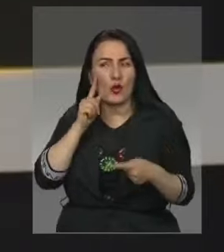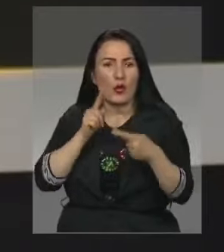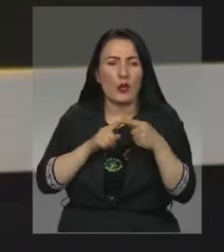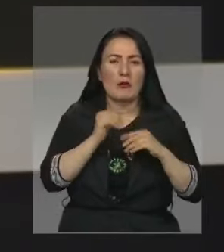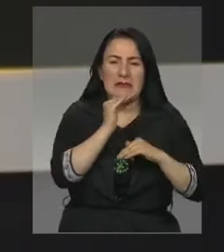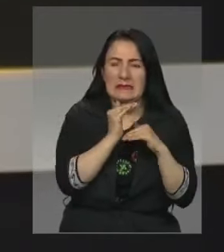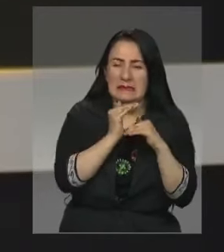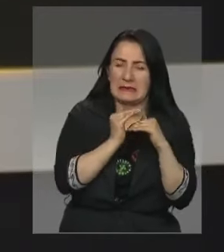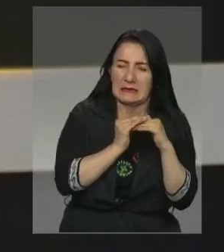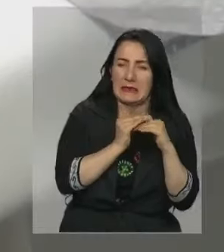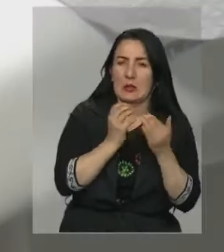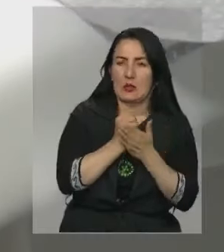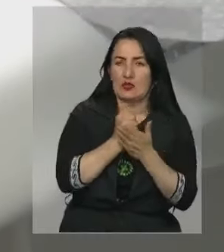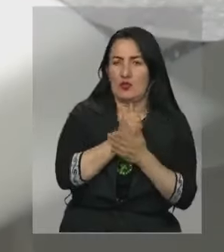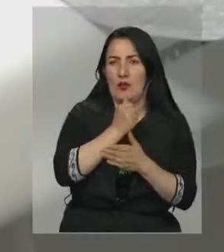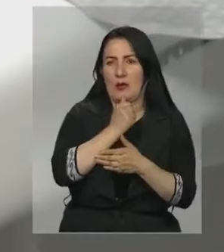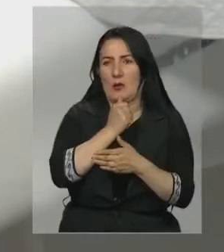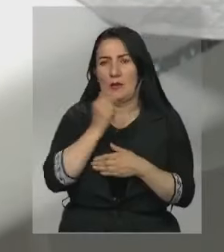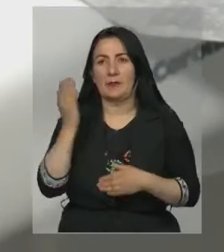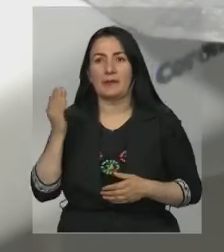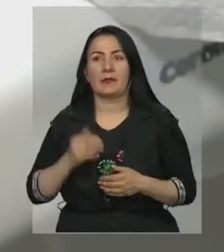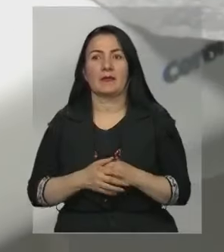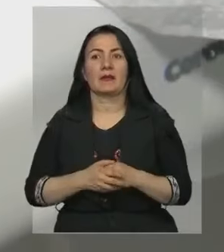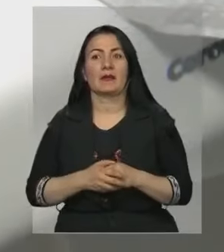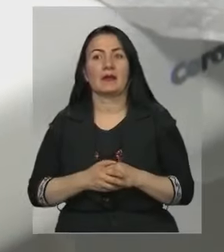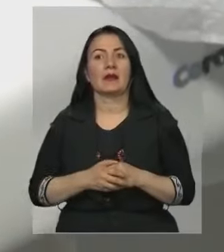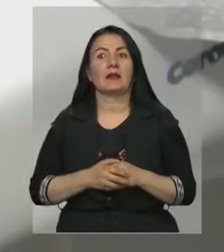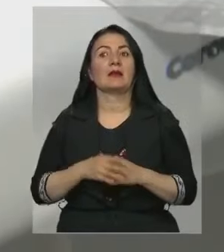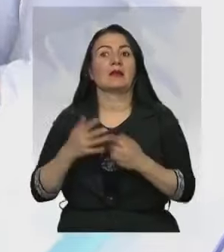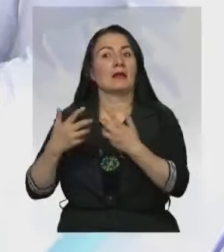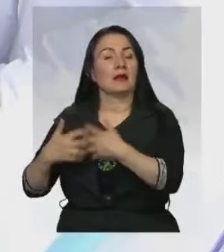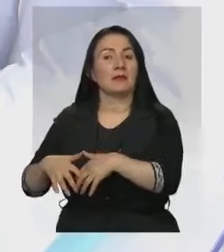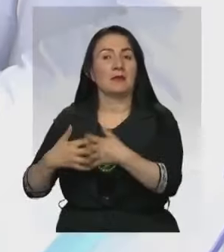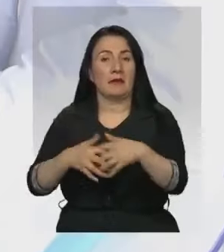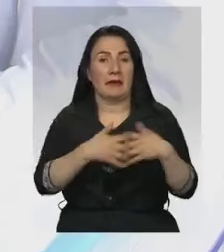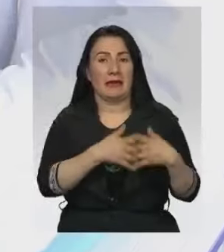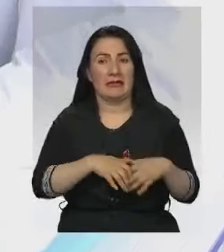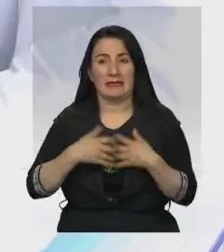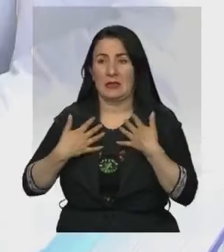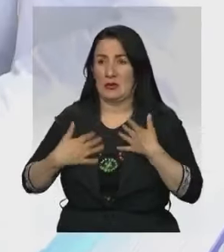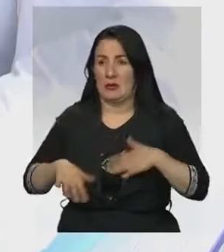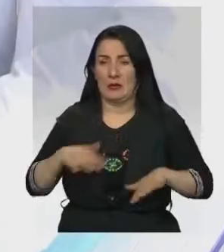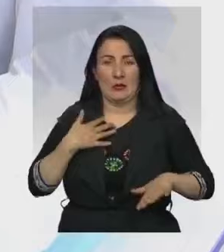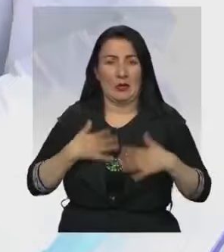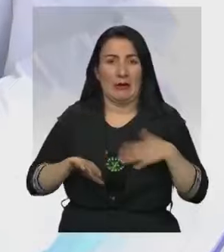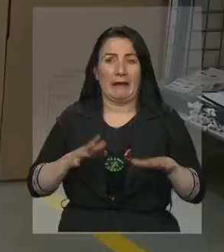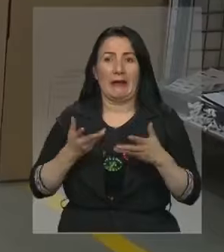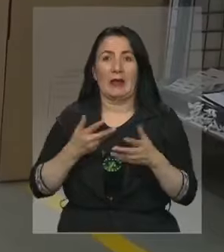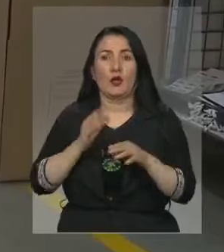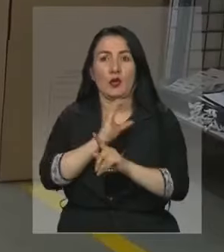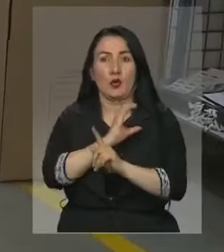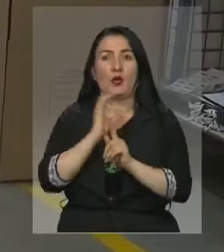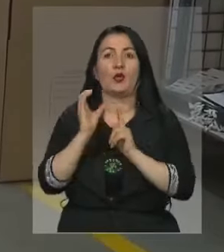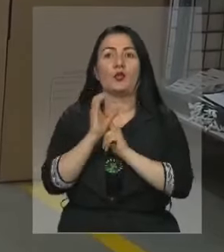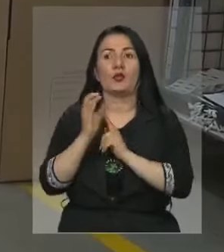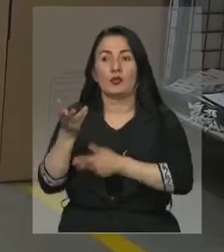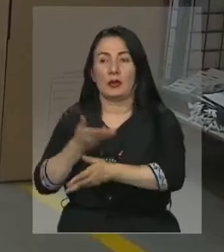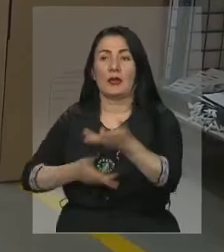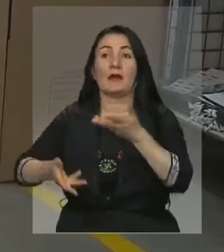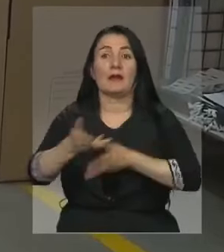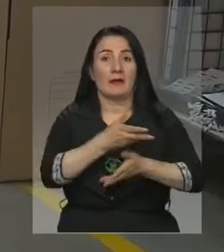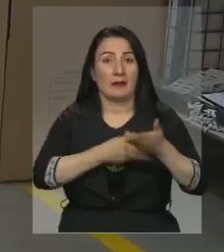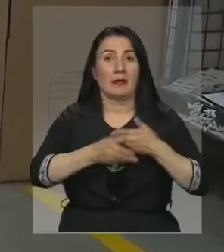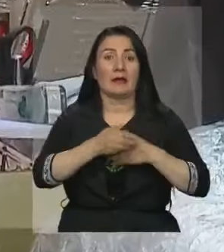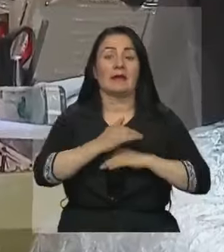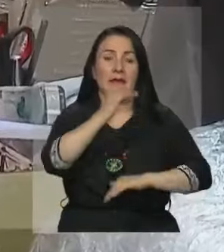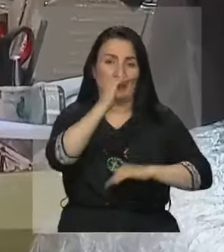del consumo de agua. Asimismo, invitan a que las empresas, sin importar su tamaño, generen una cultura con sus colaboradores para disminuir